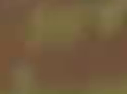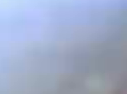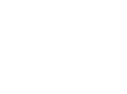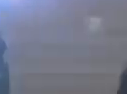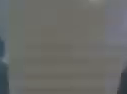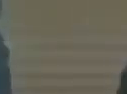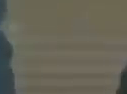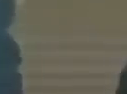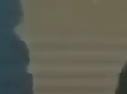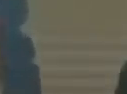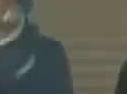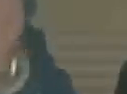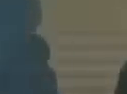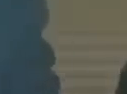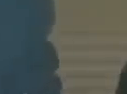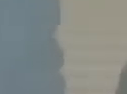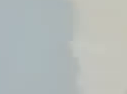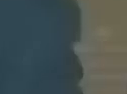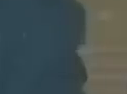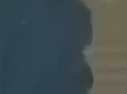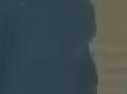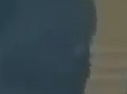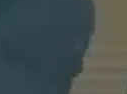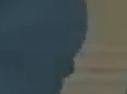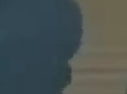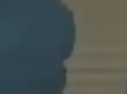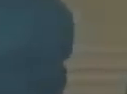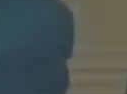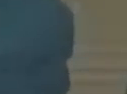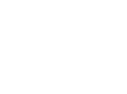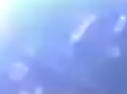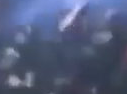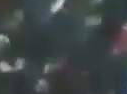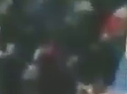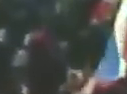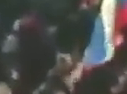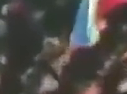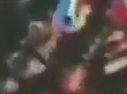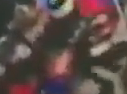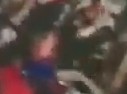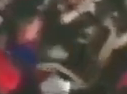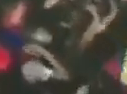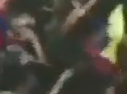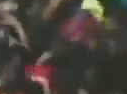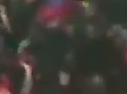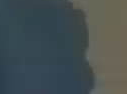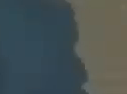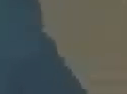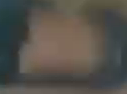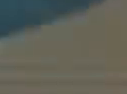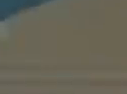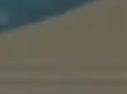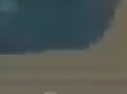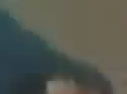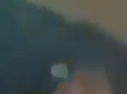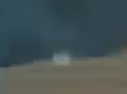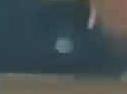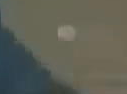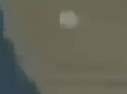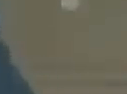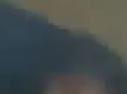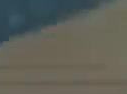las futuras generaciones un país verdadero, una patria verdadera. Los invito a